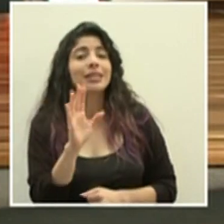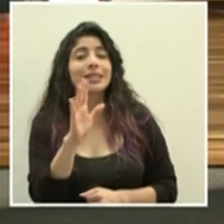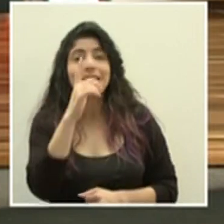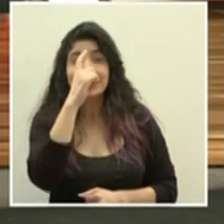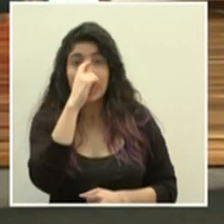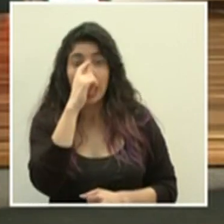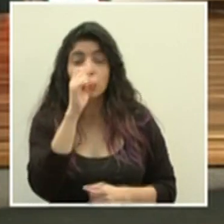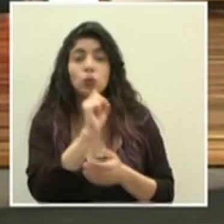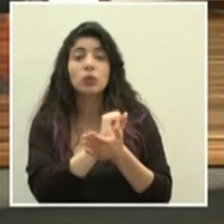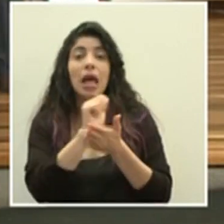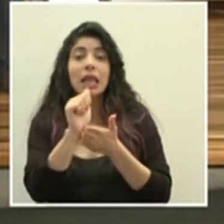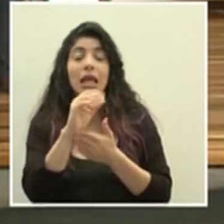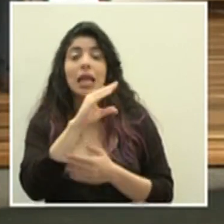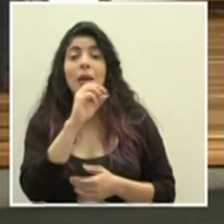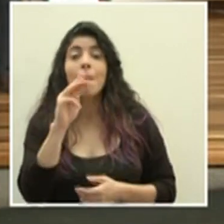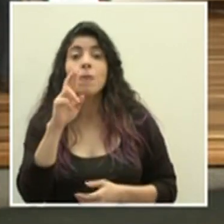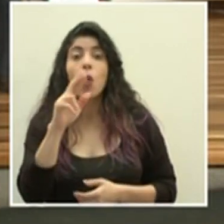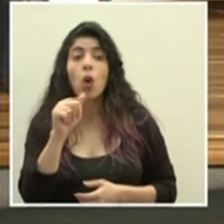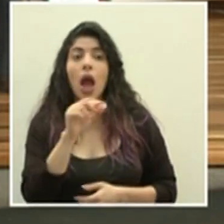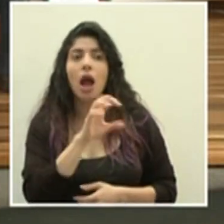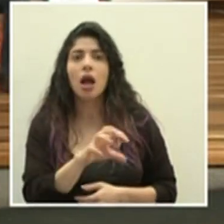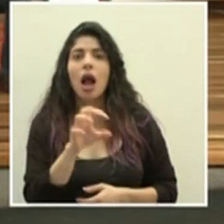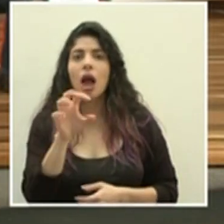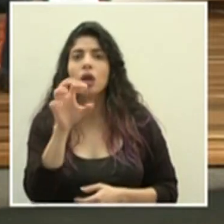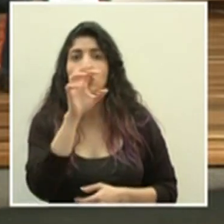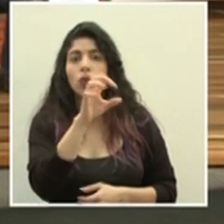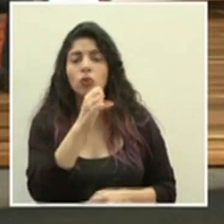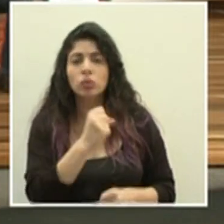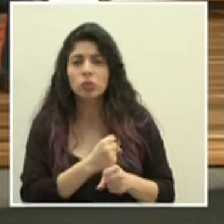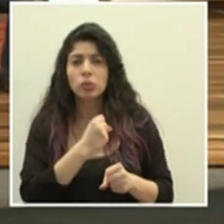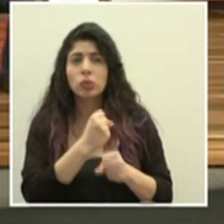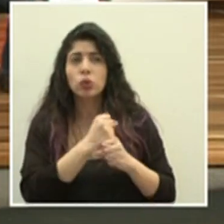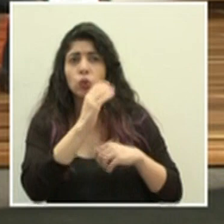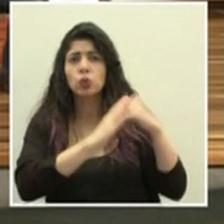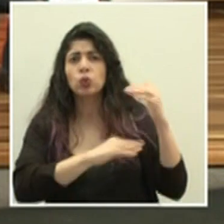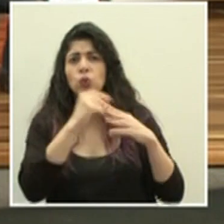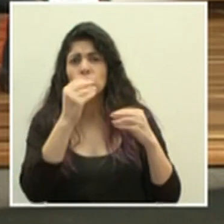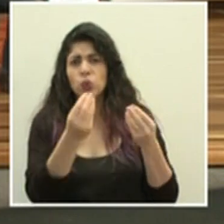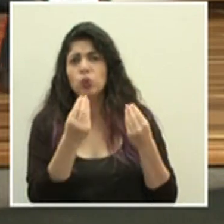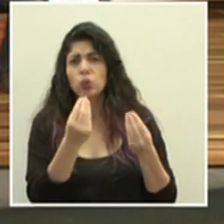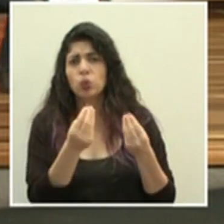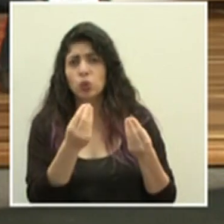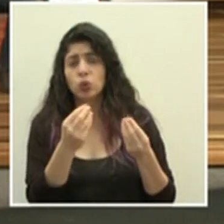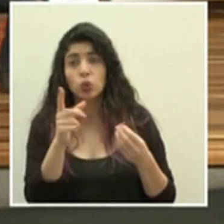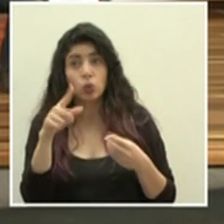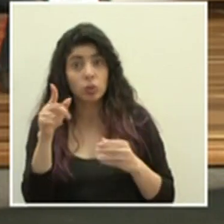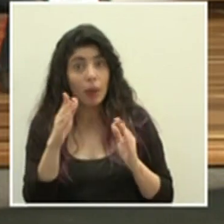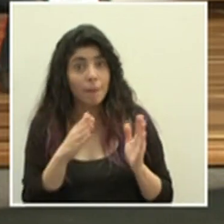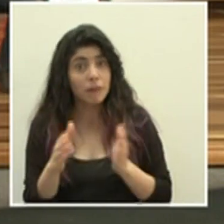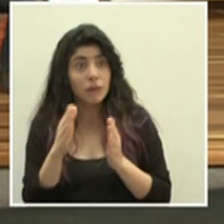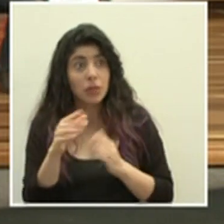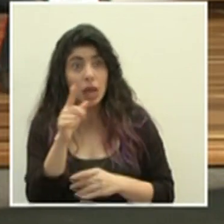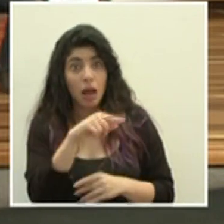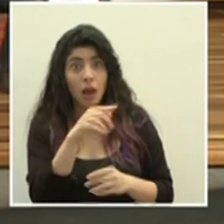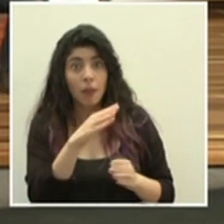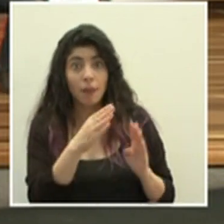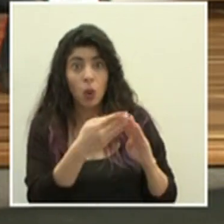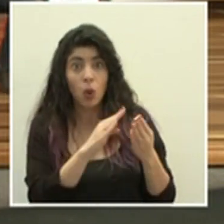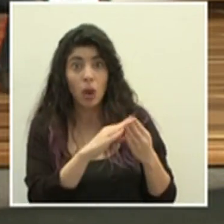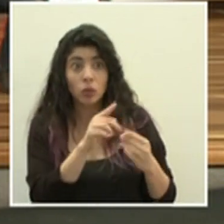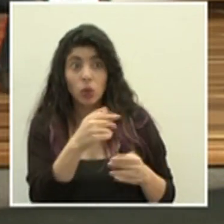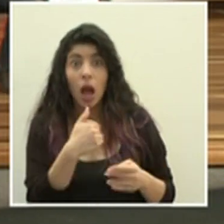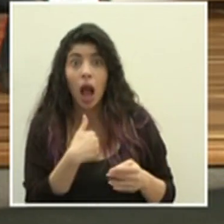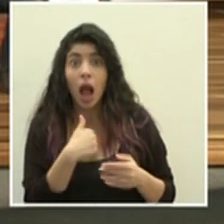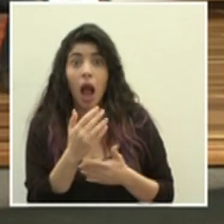Escazú, Santana y Mora son cantones donde el trabajo en construcción es fuerte. ¿Se está trabajando con esta población? ¿Tienen